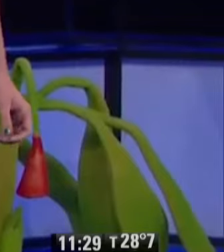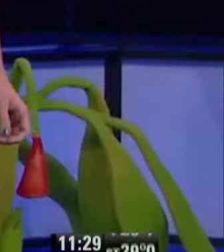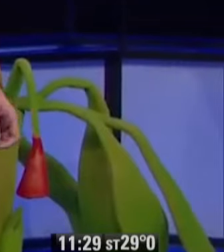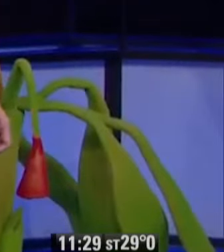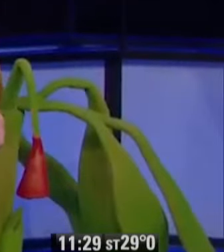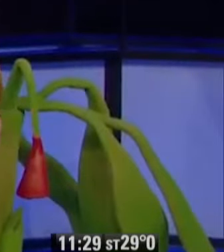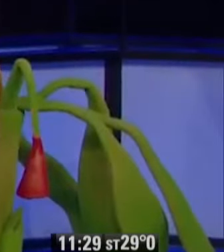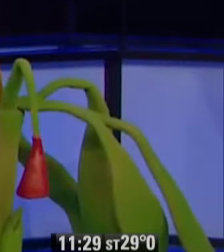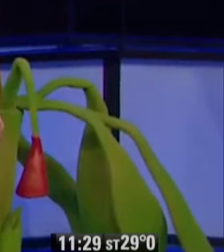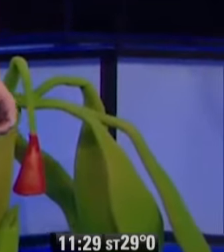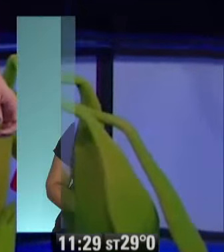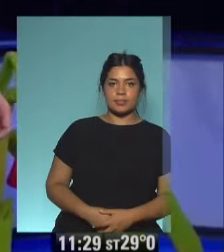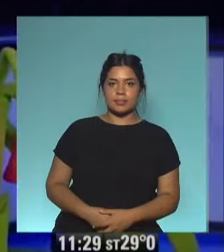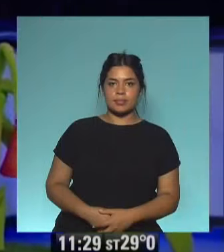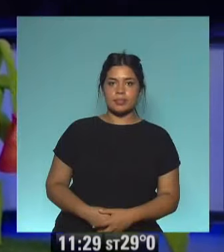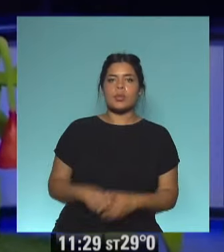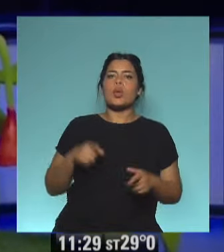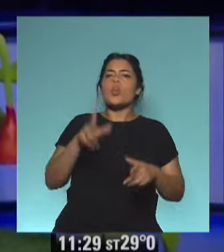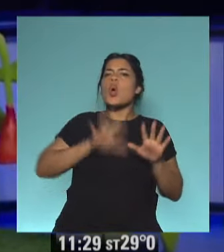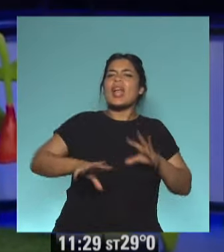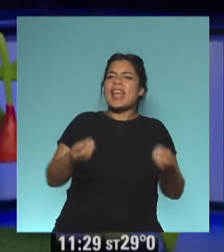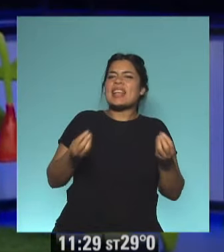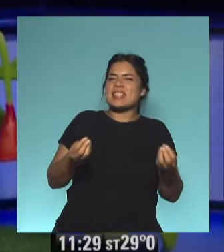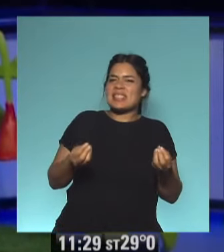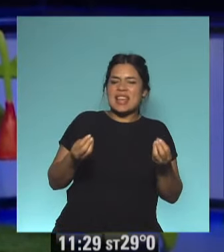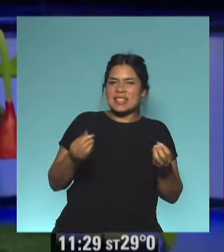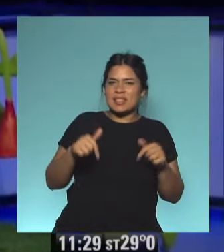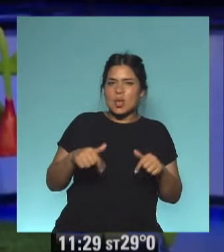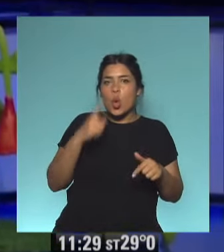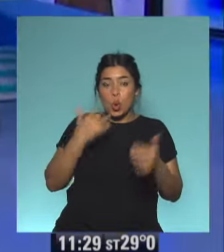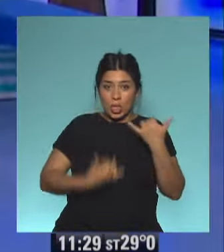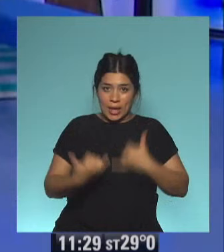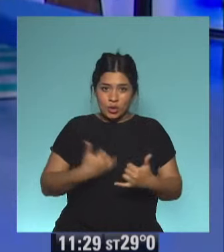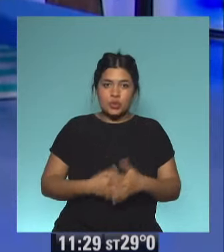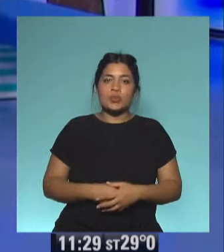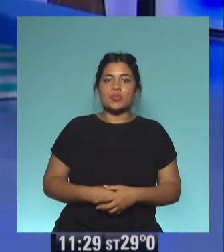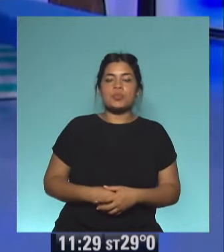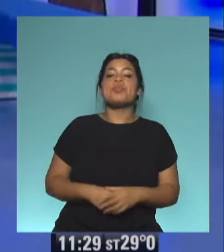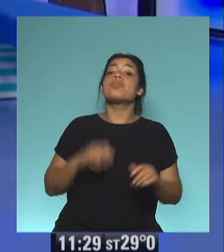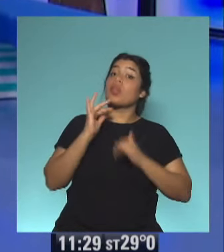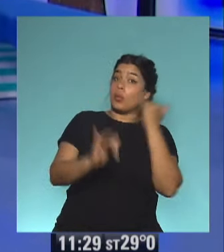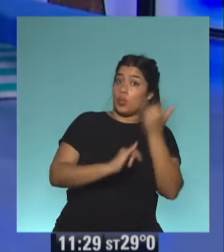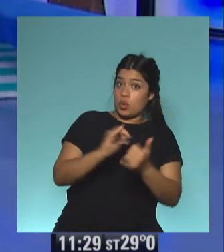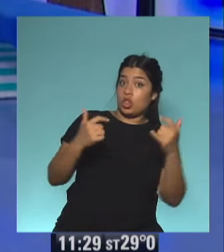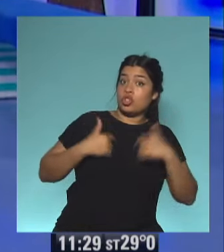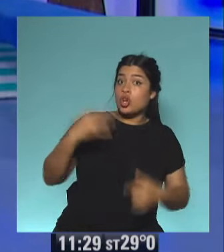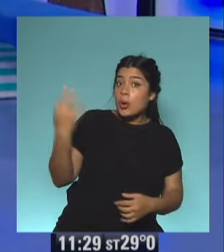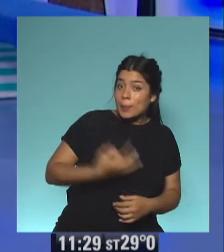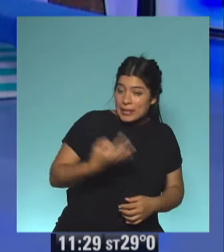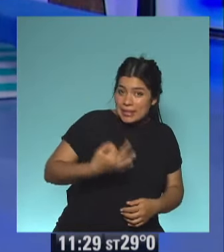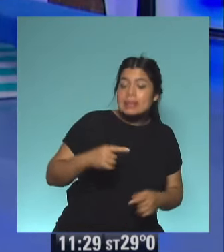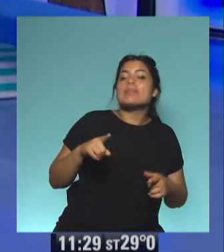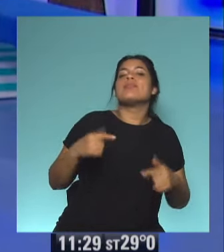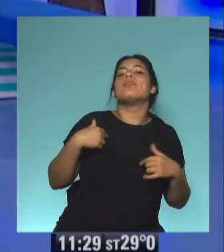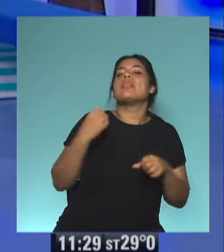de que sos artesano, qué haces específicamente para acompañarnos el día de hoy? Bien, les cuento. Lo que hago específicamente